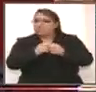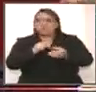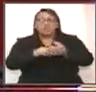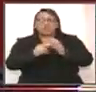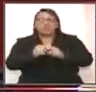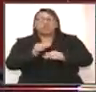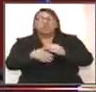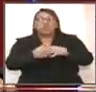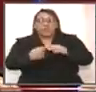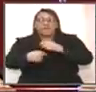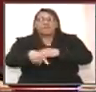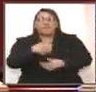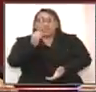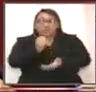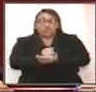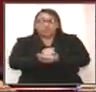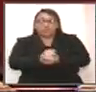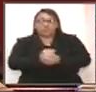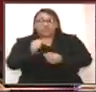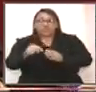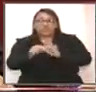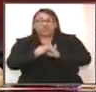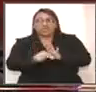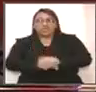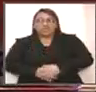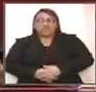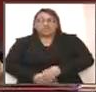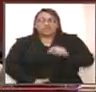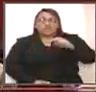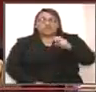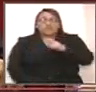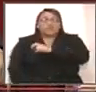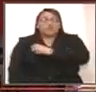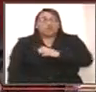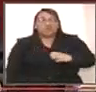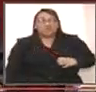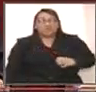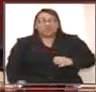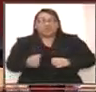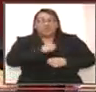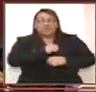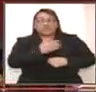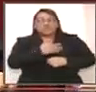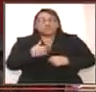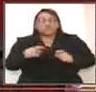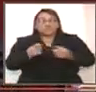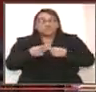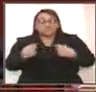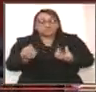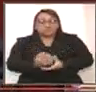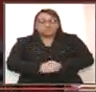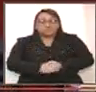conjuntamente una pronta promulgación de esta norma que requiere el Estado. Señor Presidente, señores